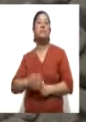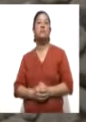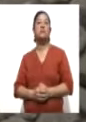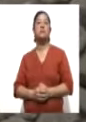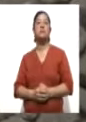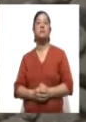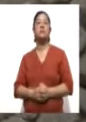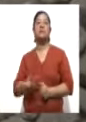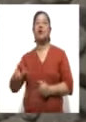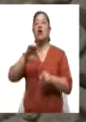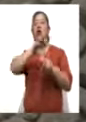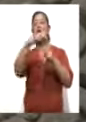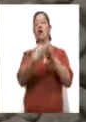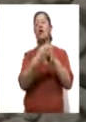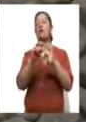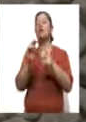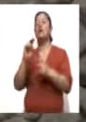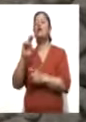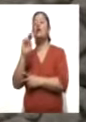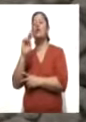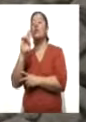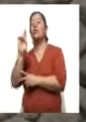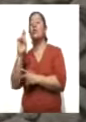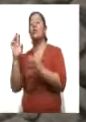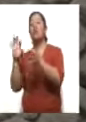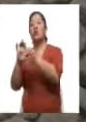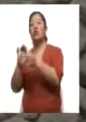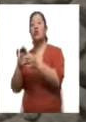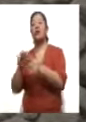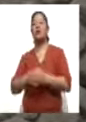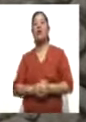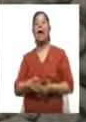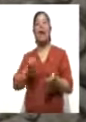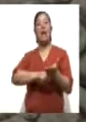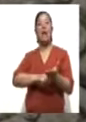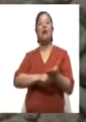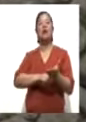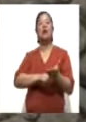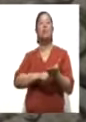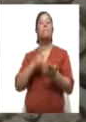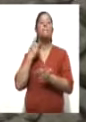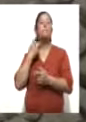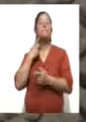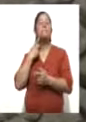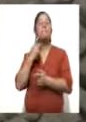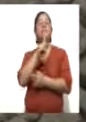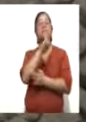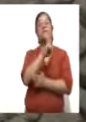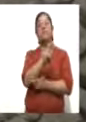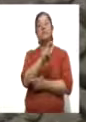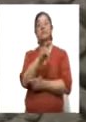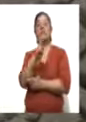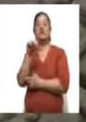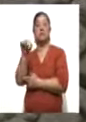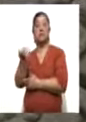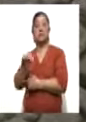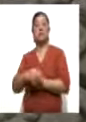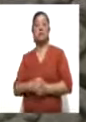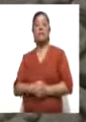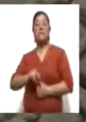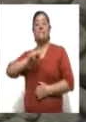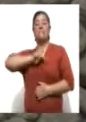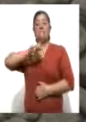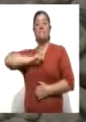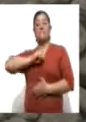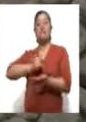al Congreso de la Unión en el Partido de Movimiento de Regeneración Nacional. Es mi